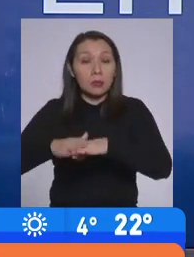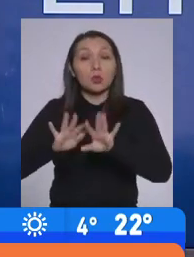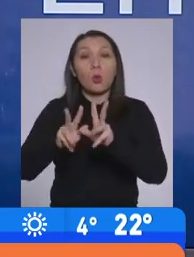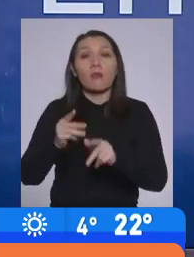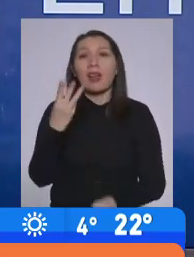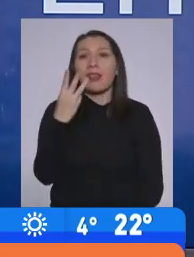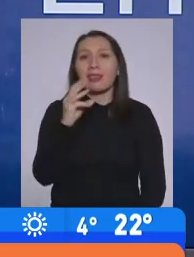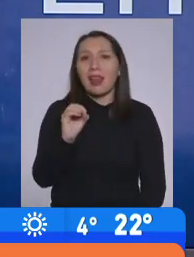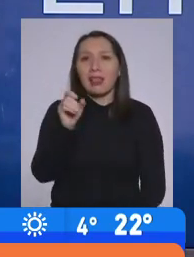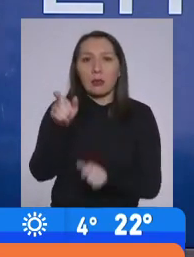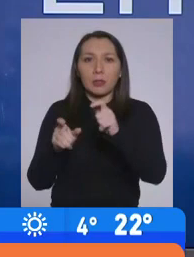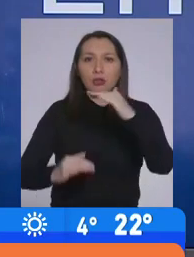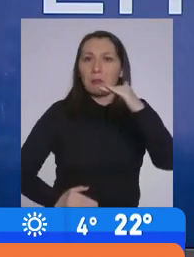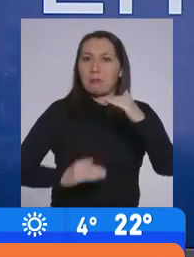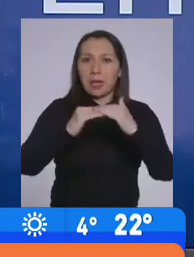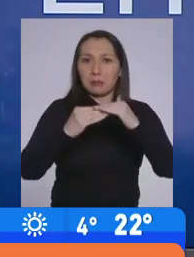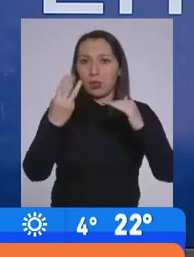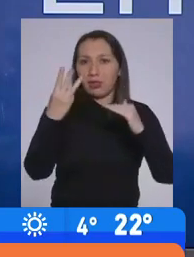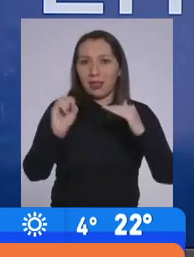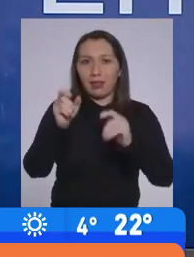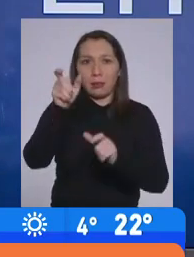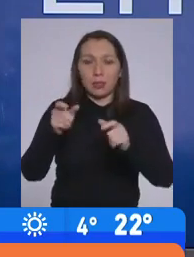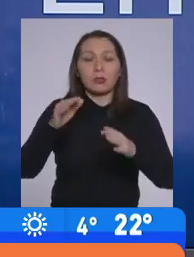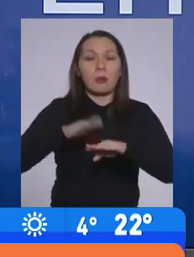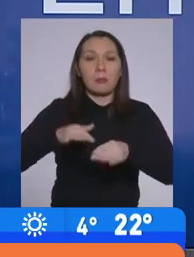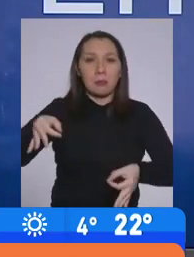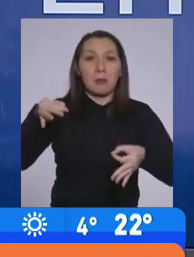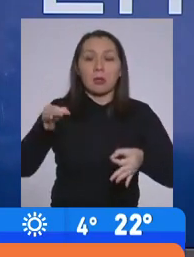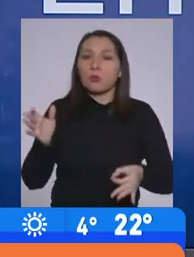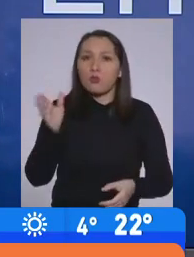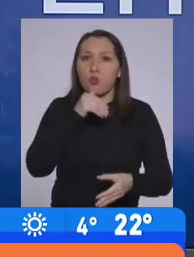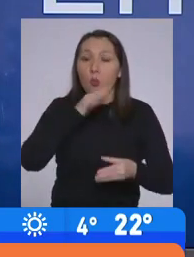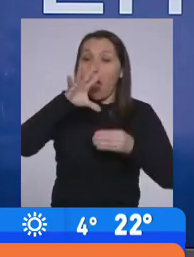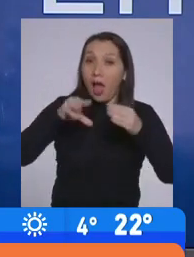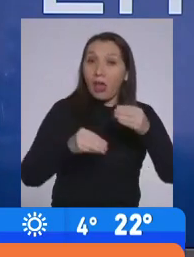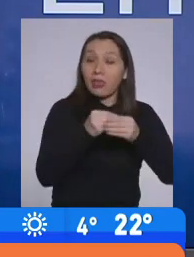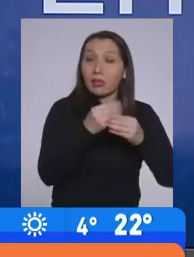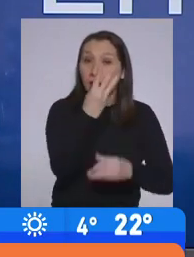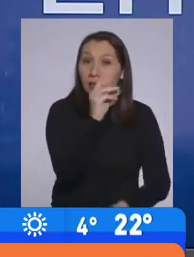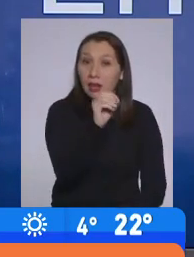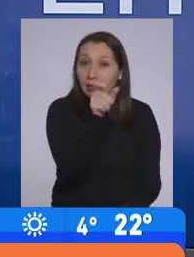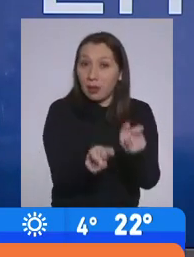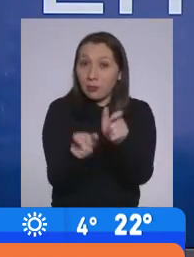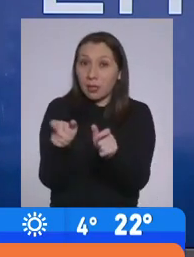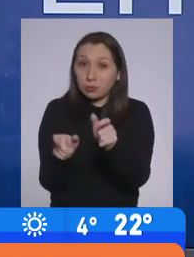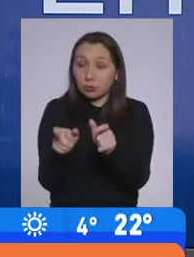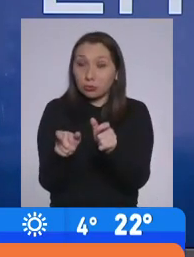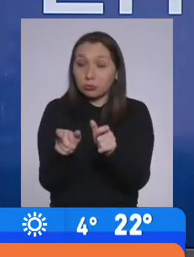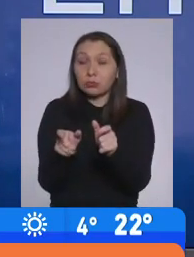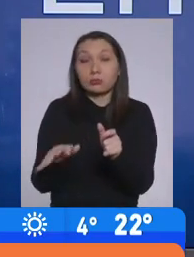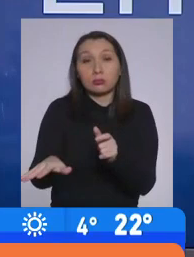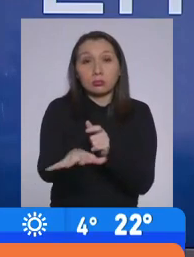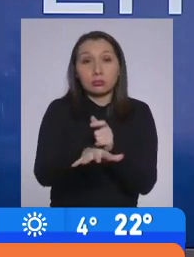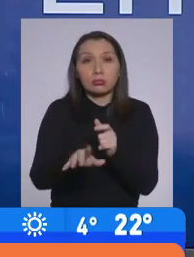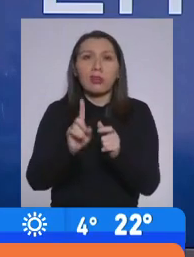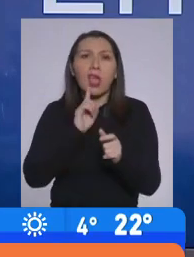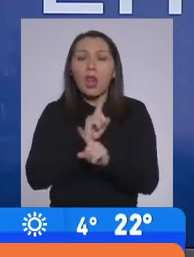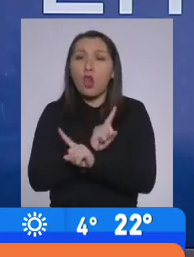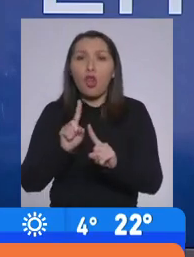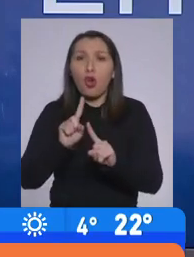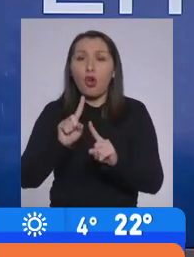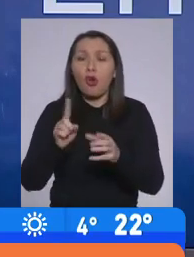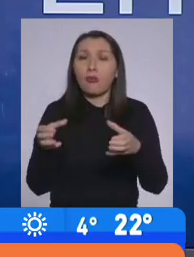de 30 personas no se incluye dentro de este de esta globalidad de 30